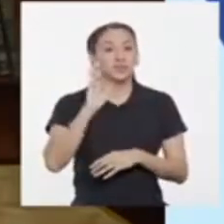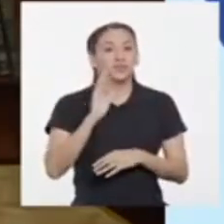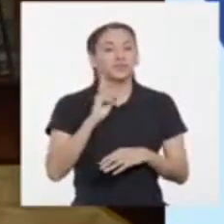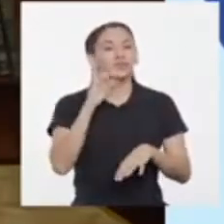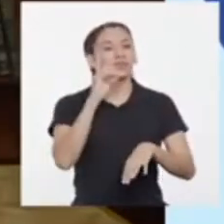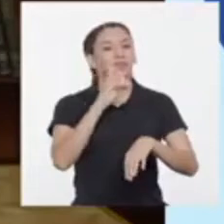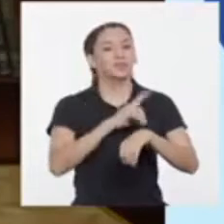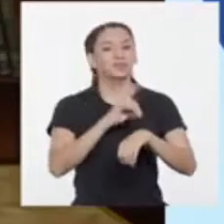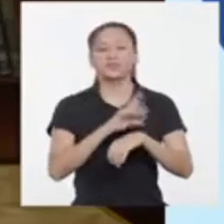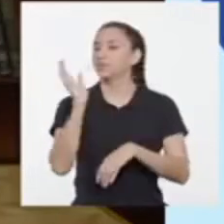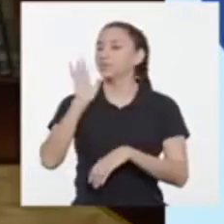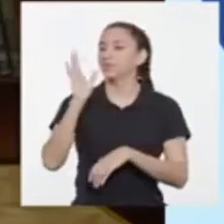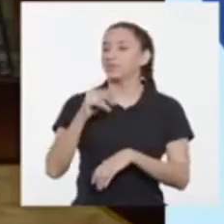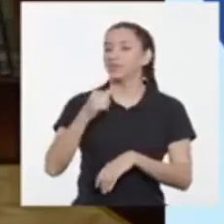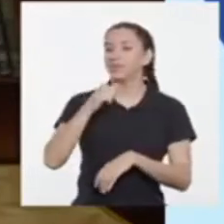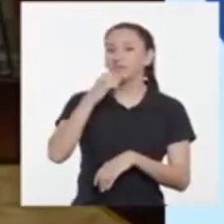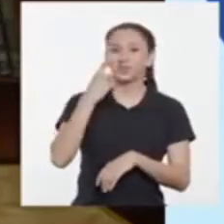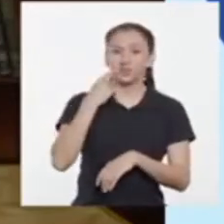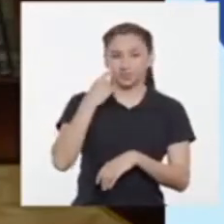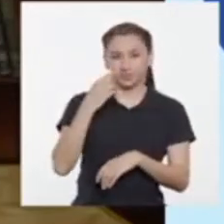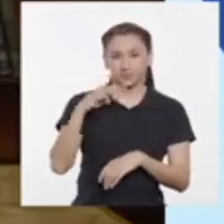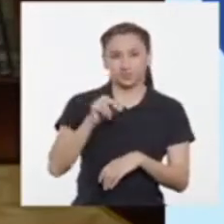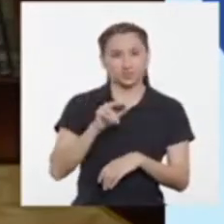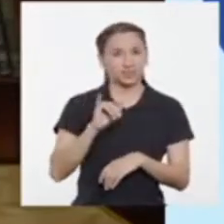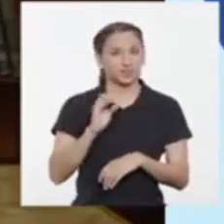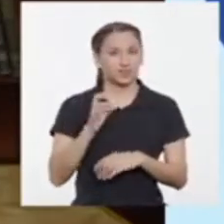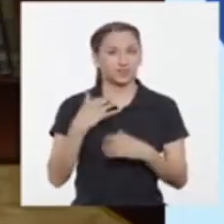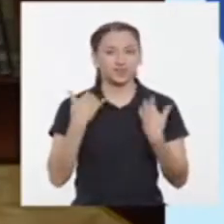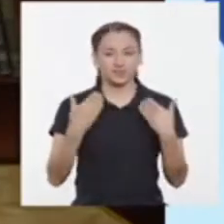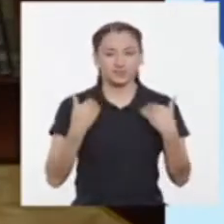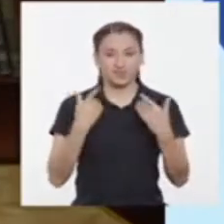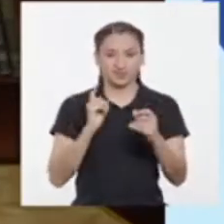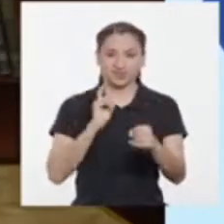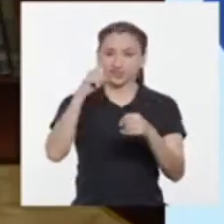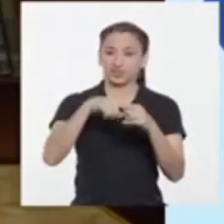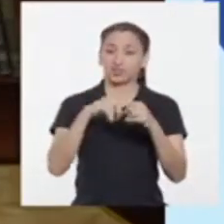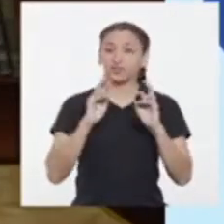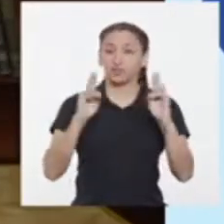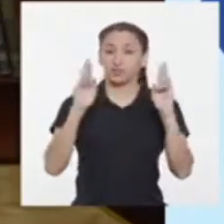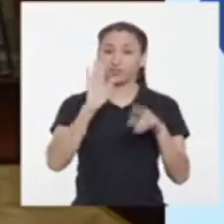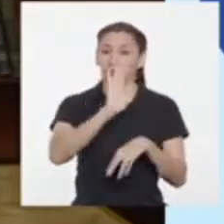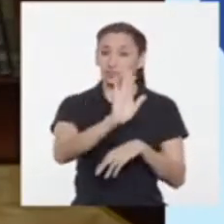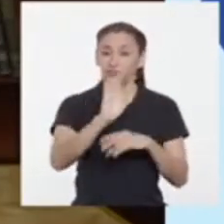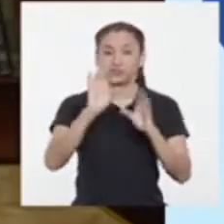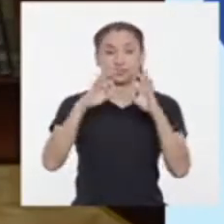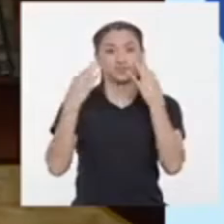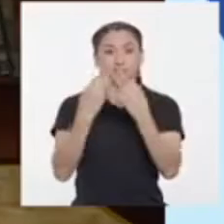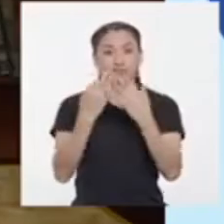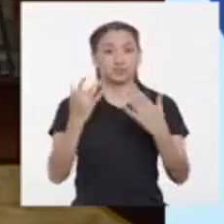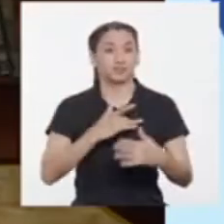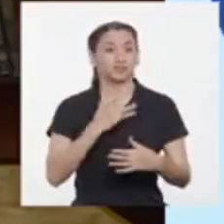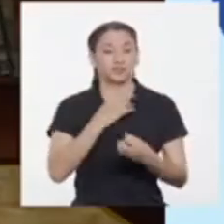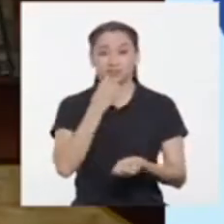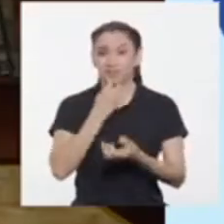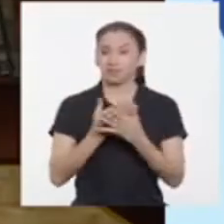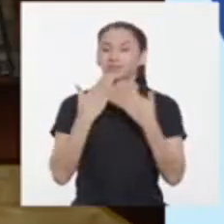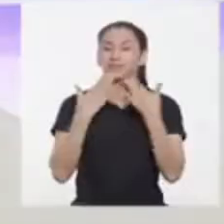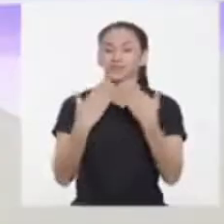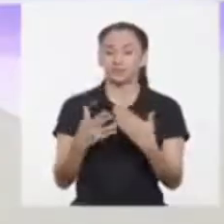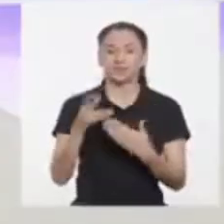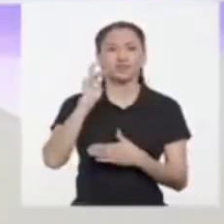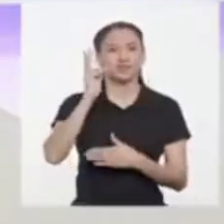Mario y doctora Problemas. Estoy feliz de participar en el programa. Espero que ustedes y sus familias se encuentren